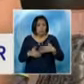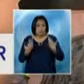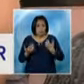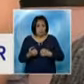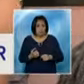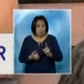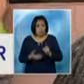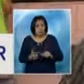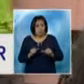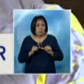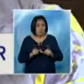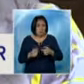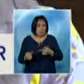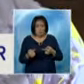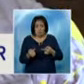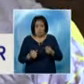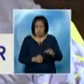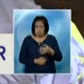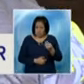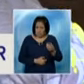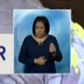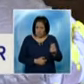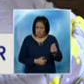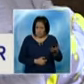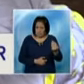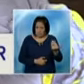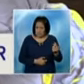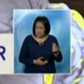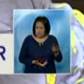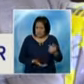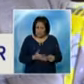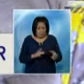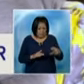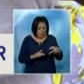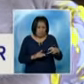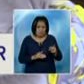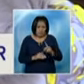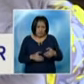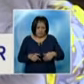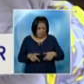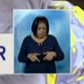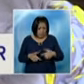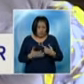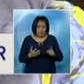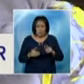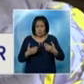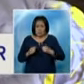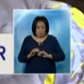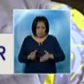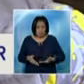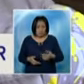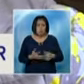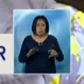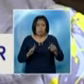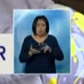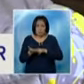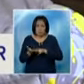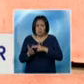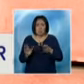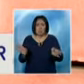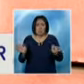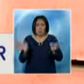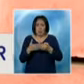Y como lo seguimos confrontando, que por qué había pedido esa cantidad para esterilizaciones, borró nuestros comentarios y nos bloqueó en su